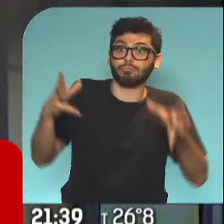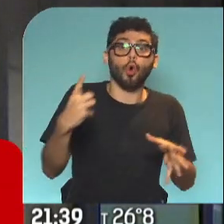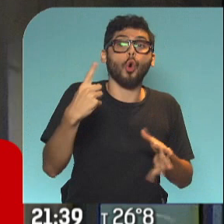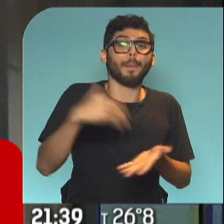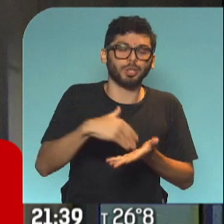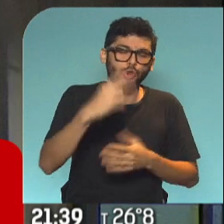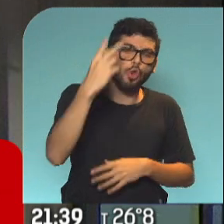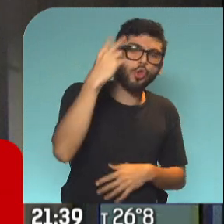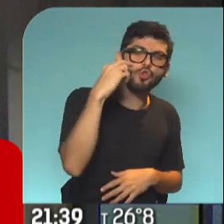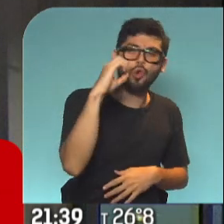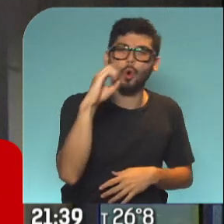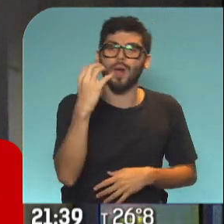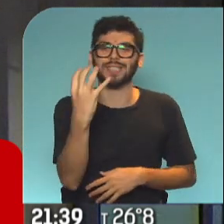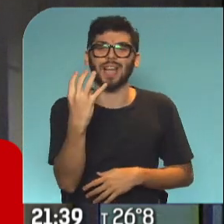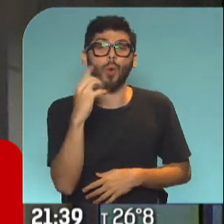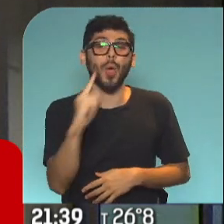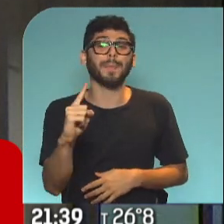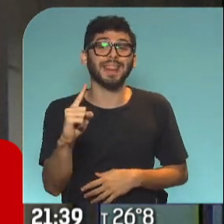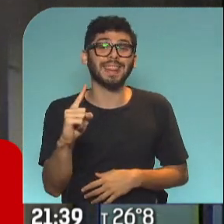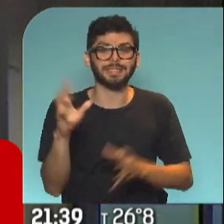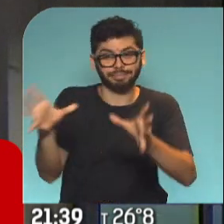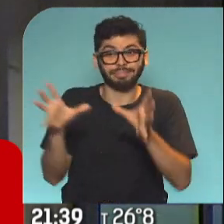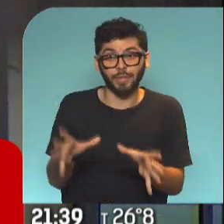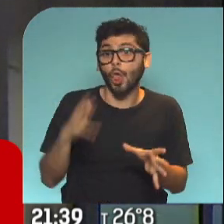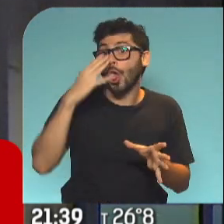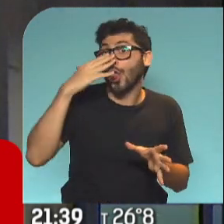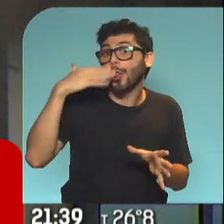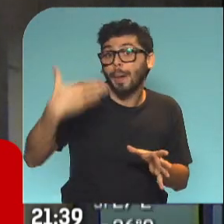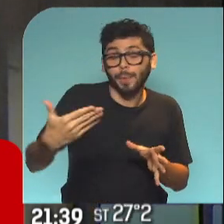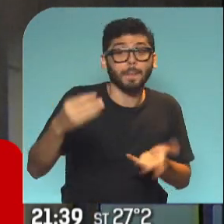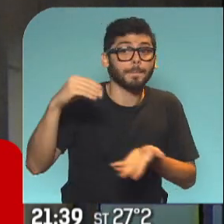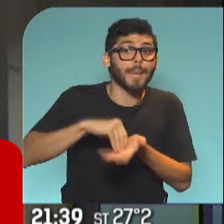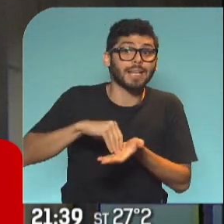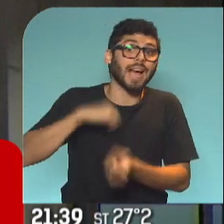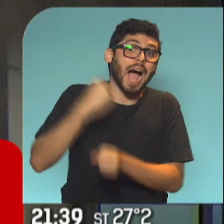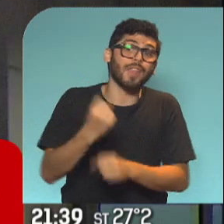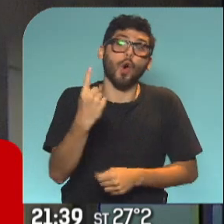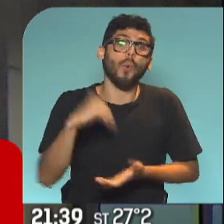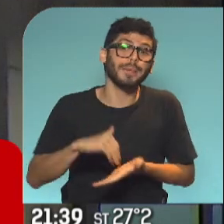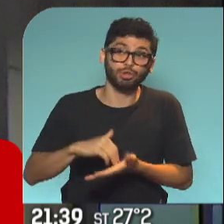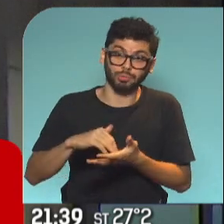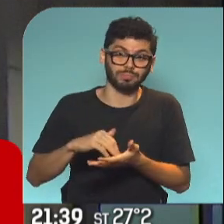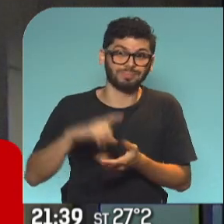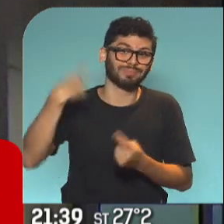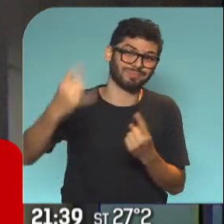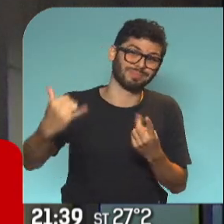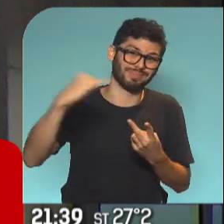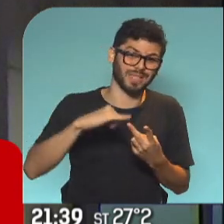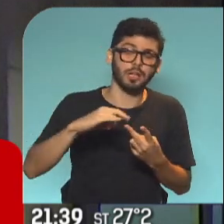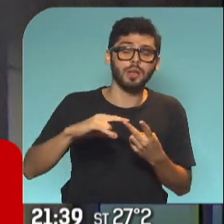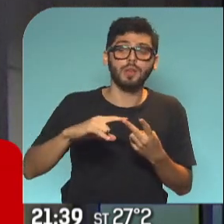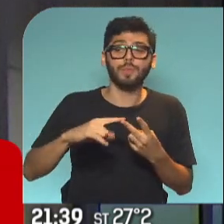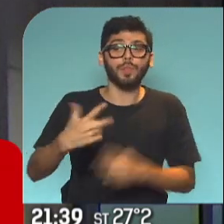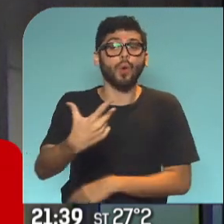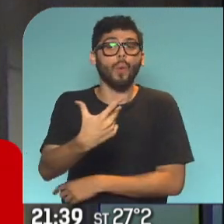hoy 904.000, luego se completará la cantidad de vacunas hasta completar esa cifra. La vacuna logra neutralizar la